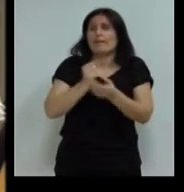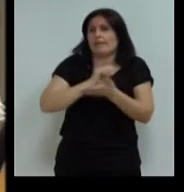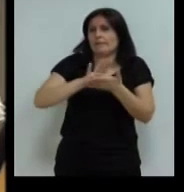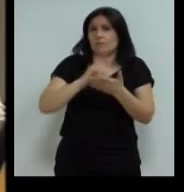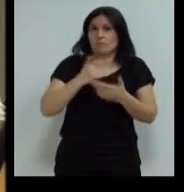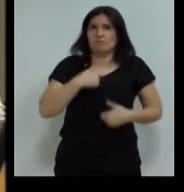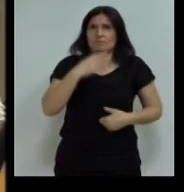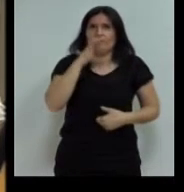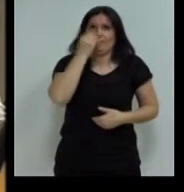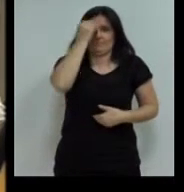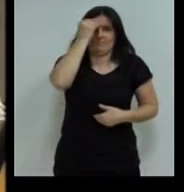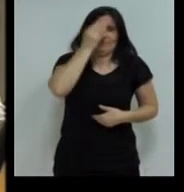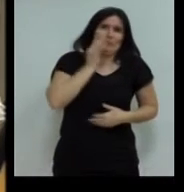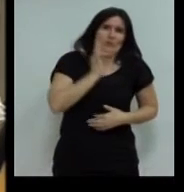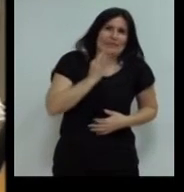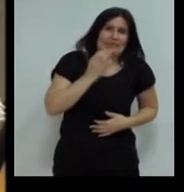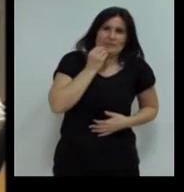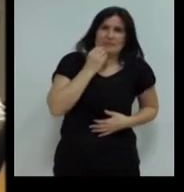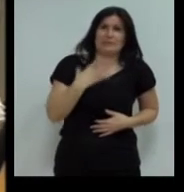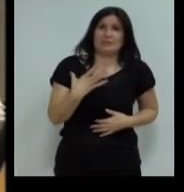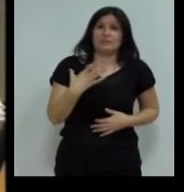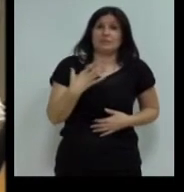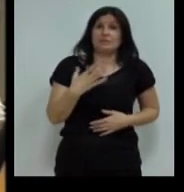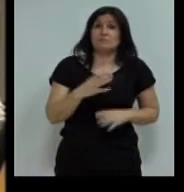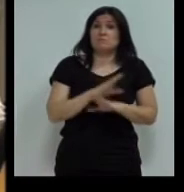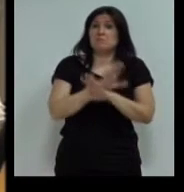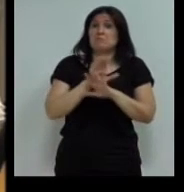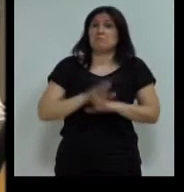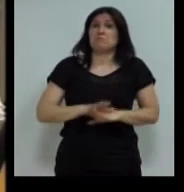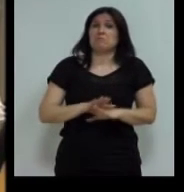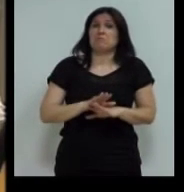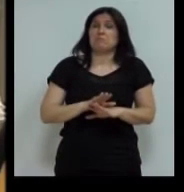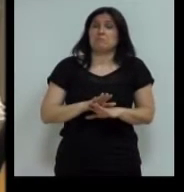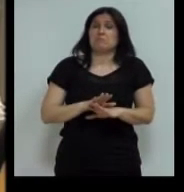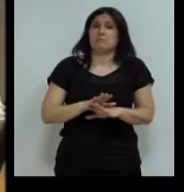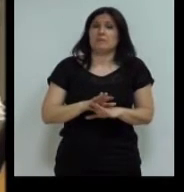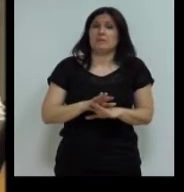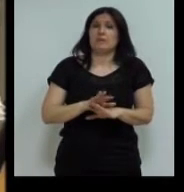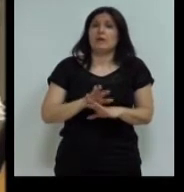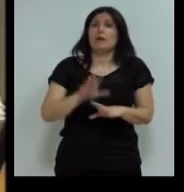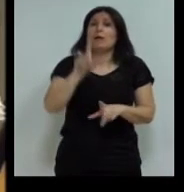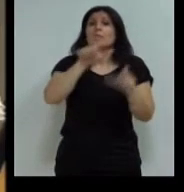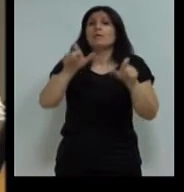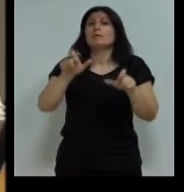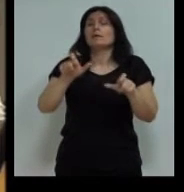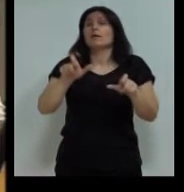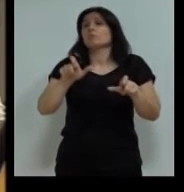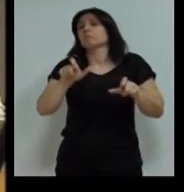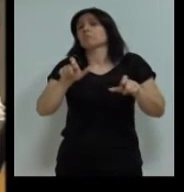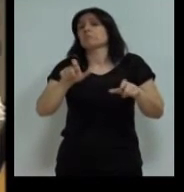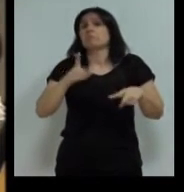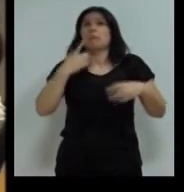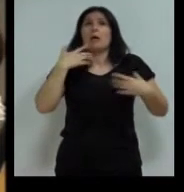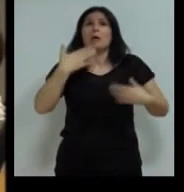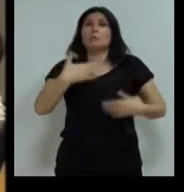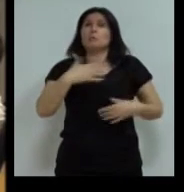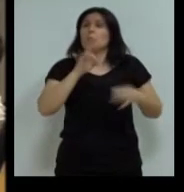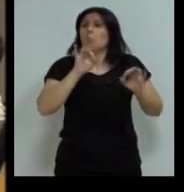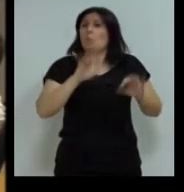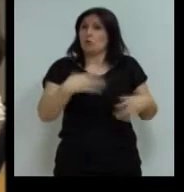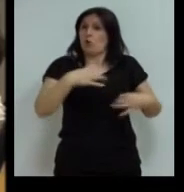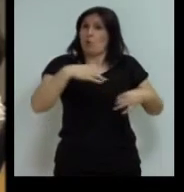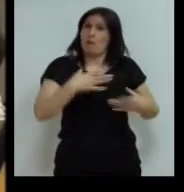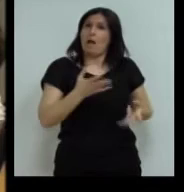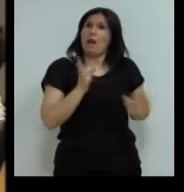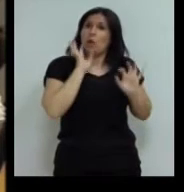fe, y con tu mejor... llega un momento en que no se aprecia ni se estima. No, pierde valor. Todo lo que valor. se regala pierde su valor.